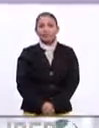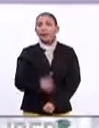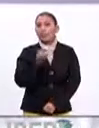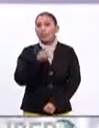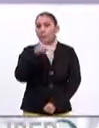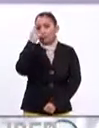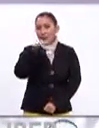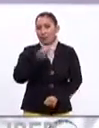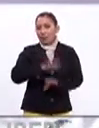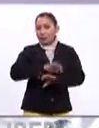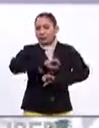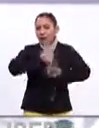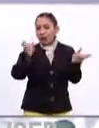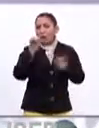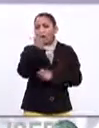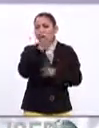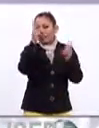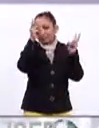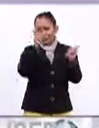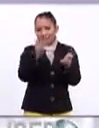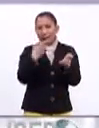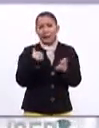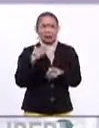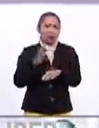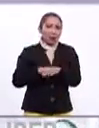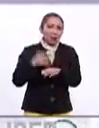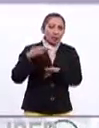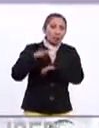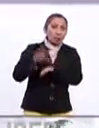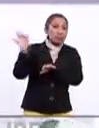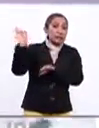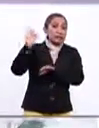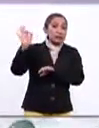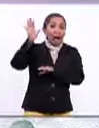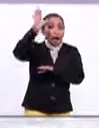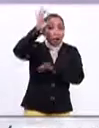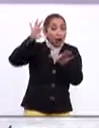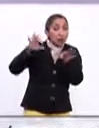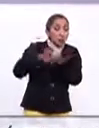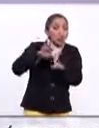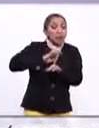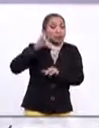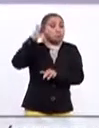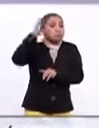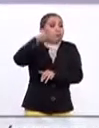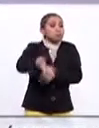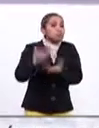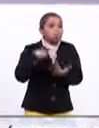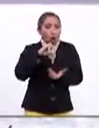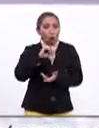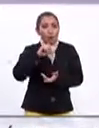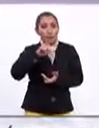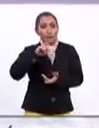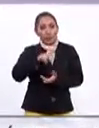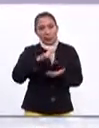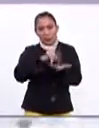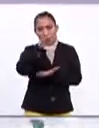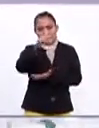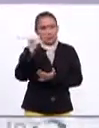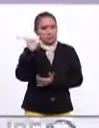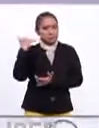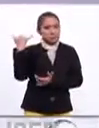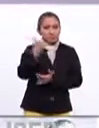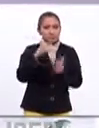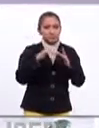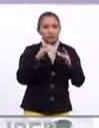Y precisamente para profundizar en este tema y también sobre el posible pacto al que podría llegar en la OPEP, agradecemos mucho,